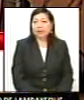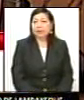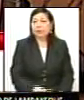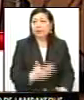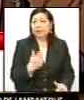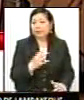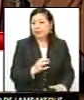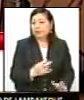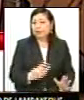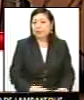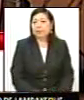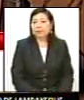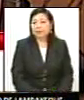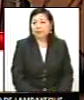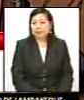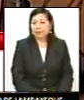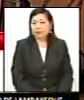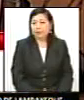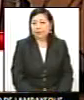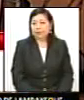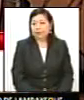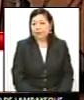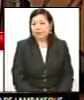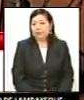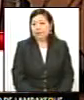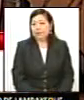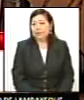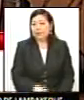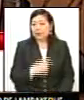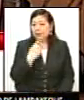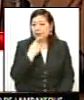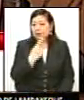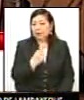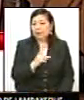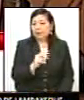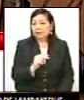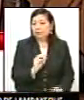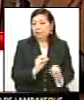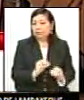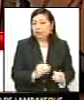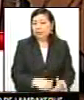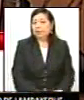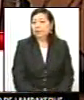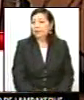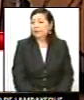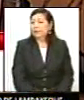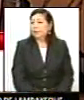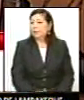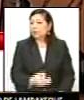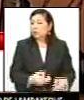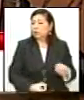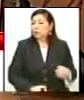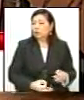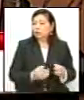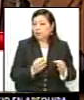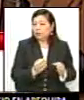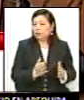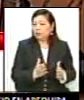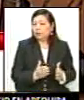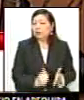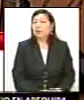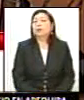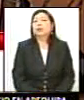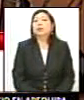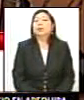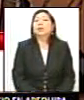3.7. Sí. Se le denuncia por no haber dado cumplimiento a una sentencia judicial firme en virtud